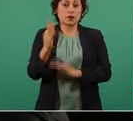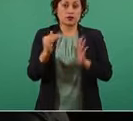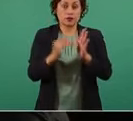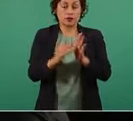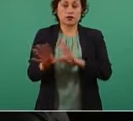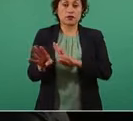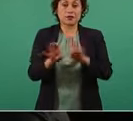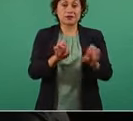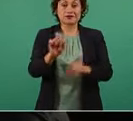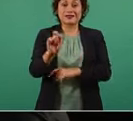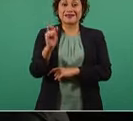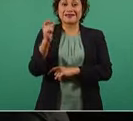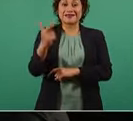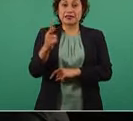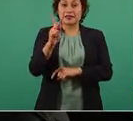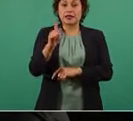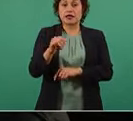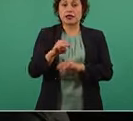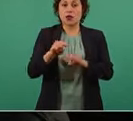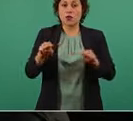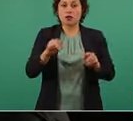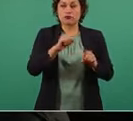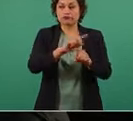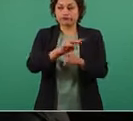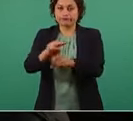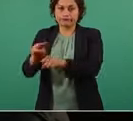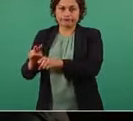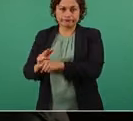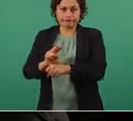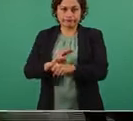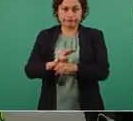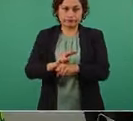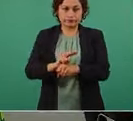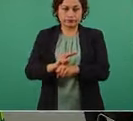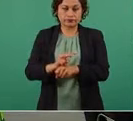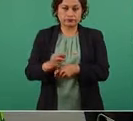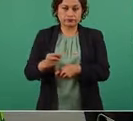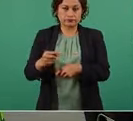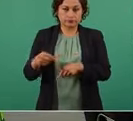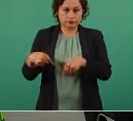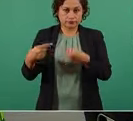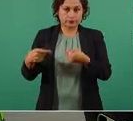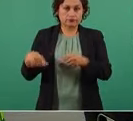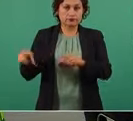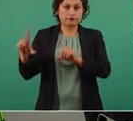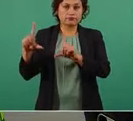3.954.927 kilómetros de ello. Se entiende… La que sigue…